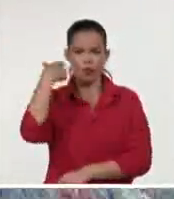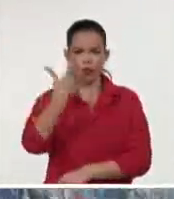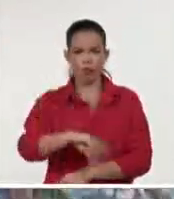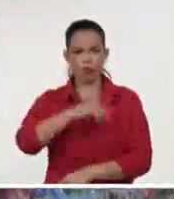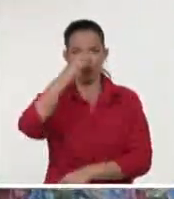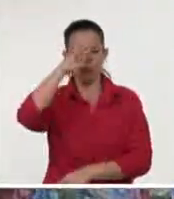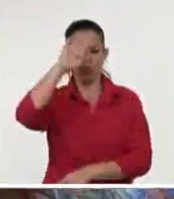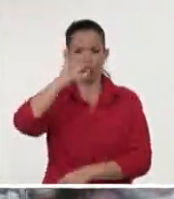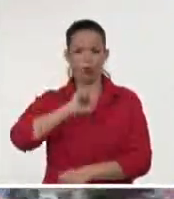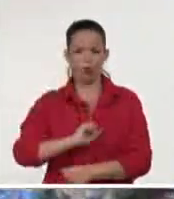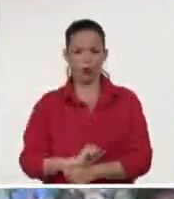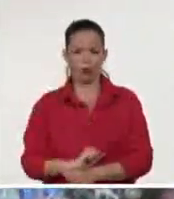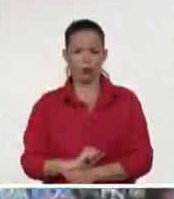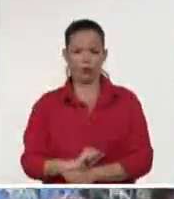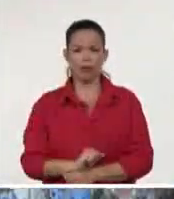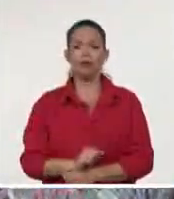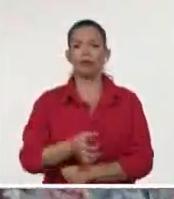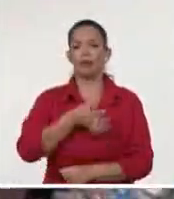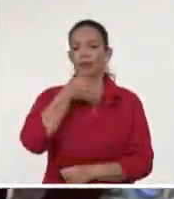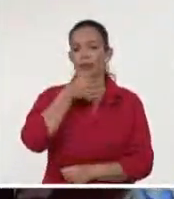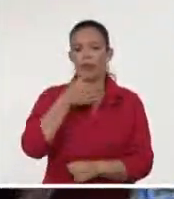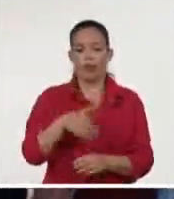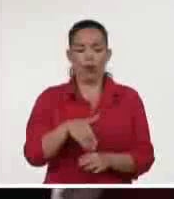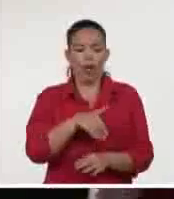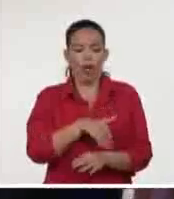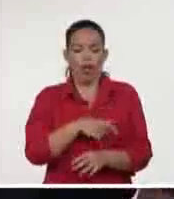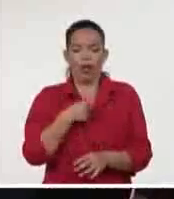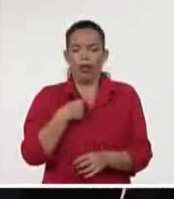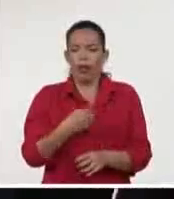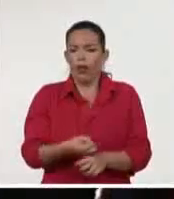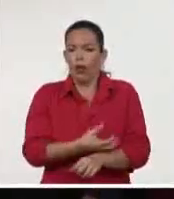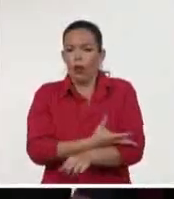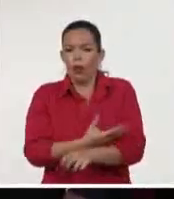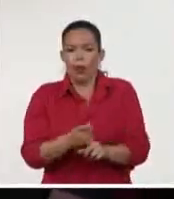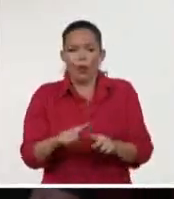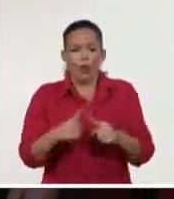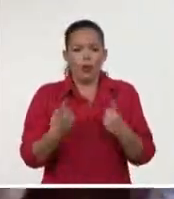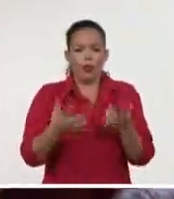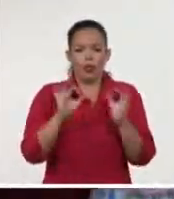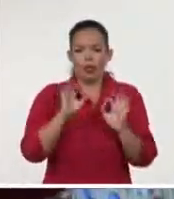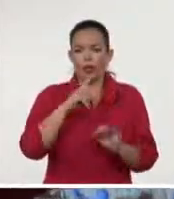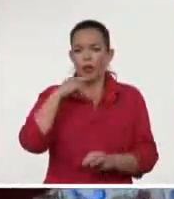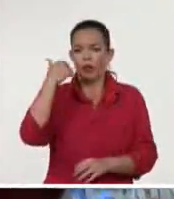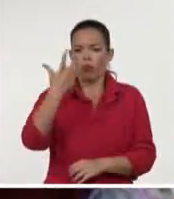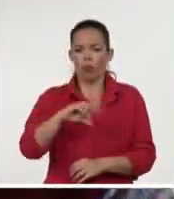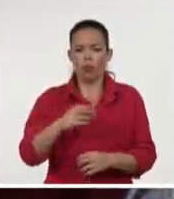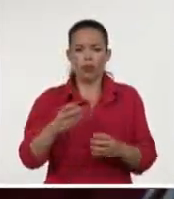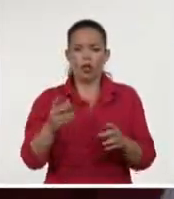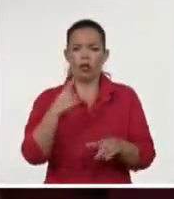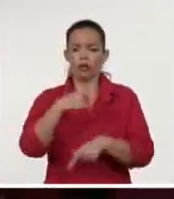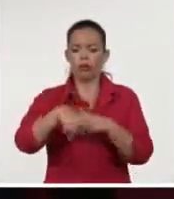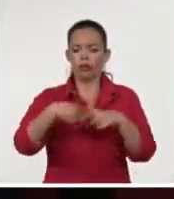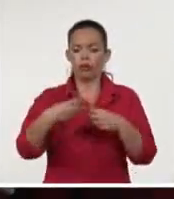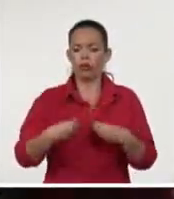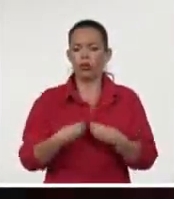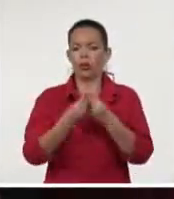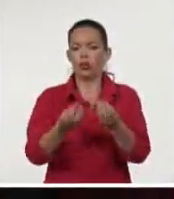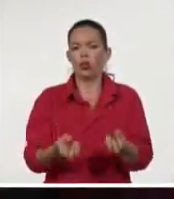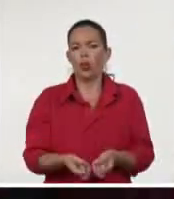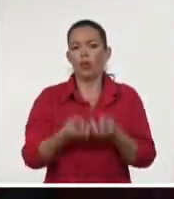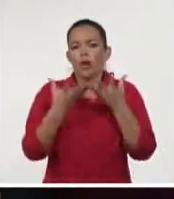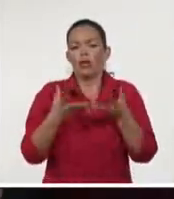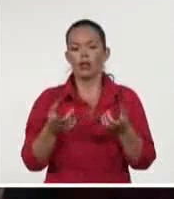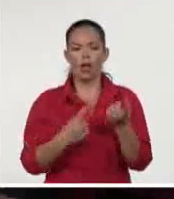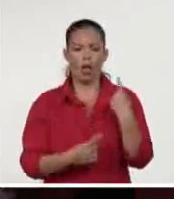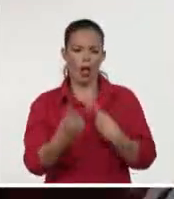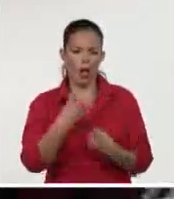hacía emocionado ante las múltiples sorpresas que siempre le ofrece Rusia, entre ellas esta exposición inspirada en Cuba. La